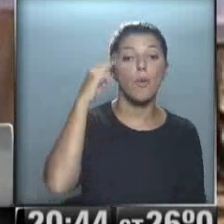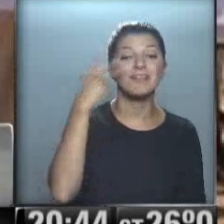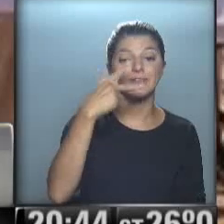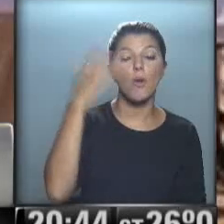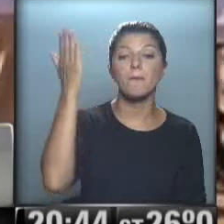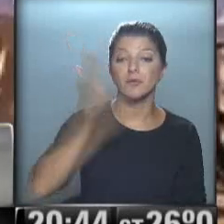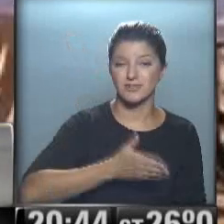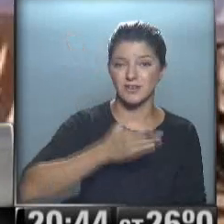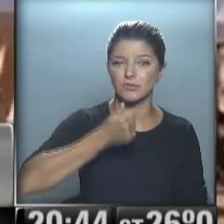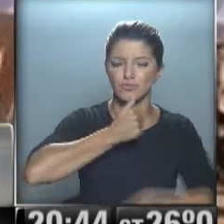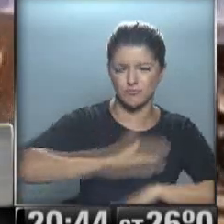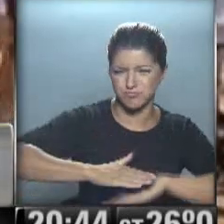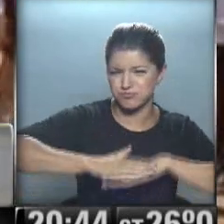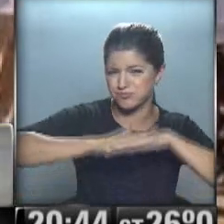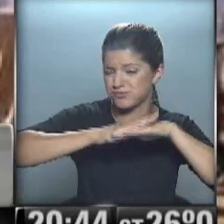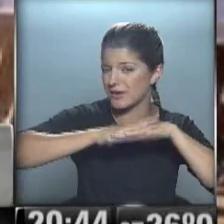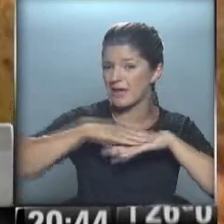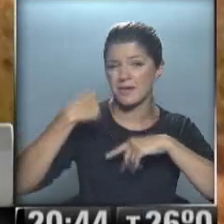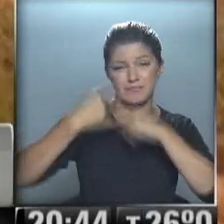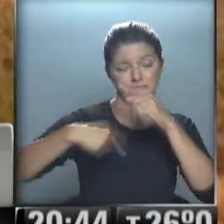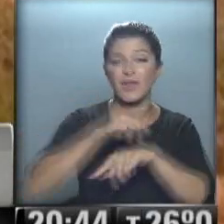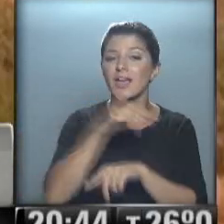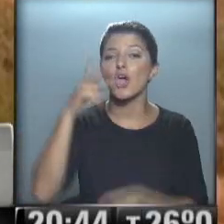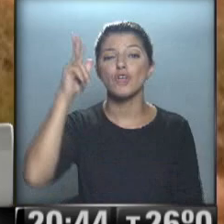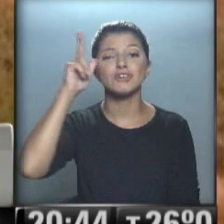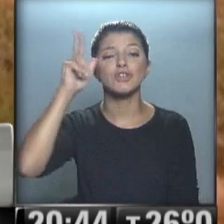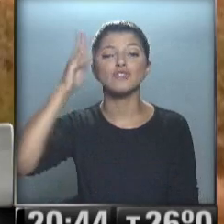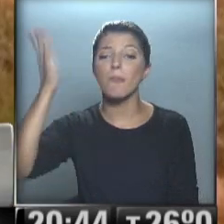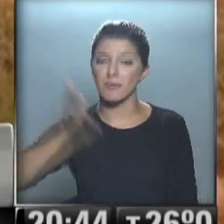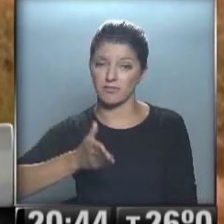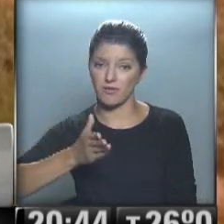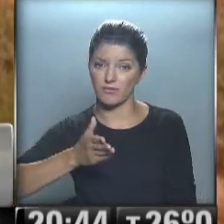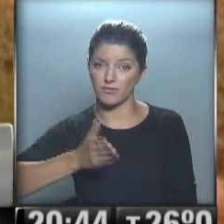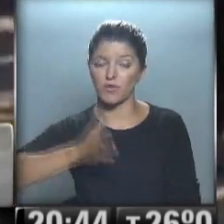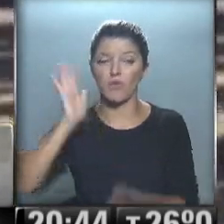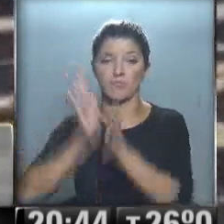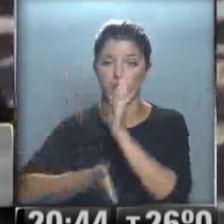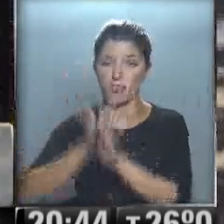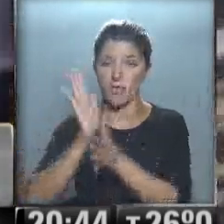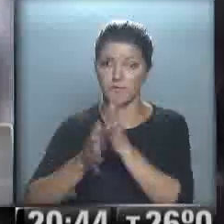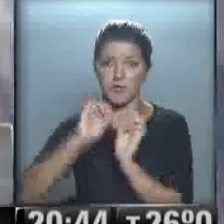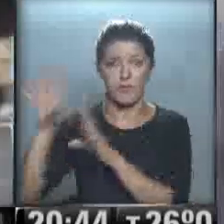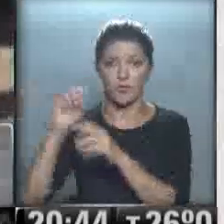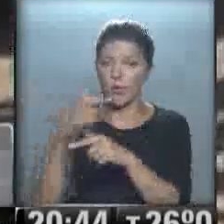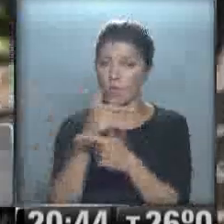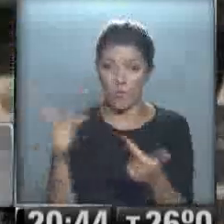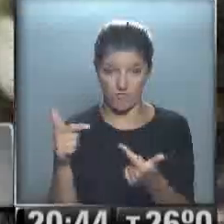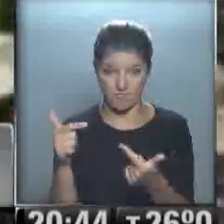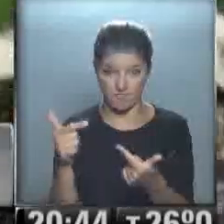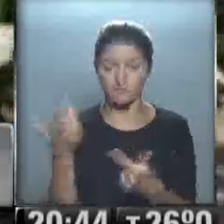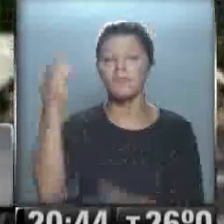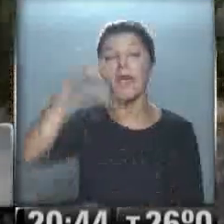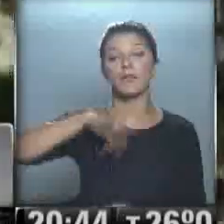sufre inundaciones recurrentes y que el 88% está sin tratamiento de desechos. Este domingo